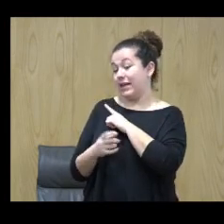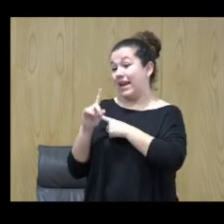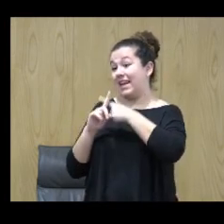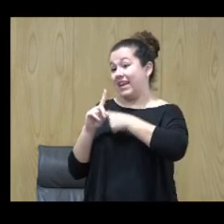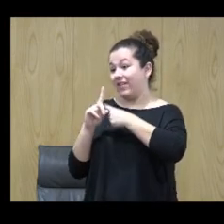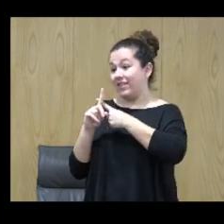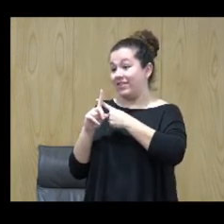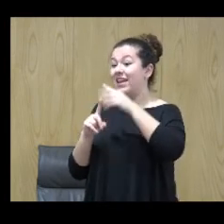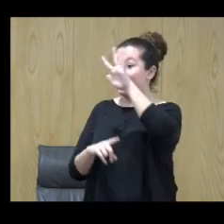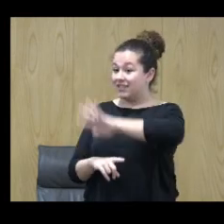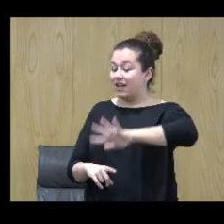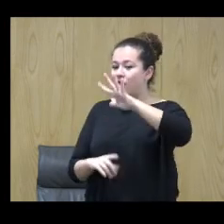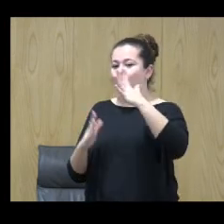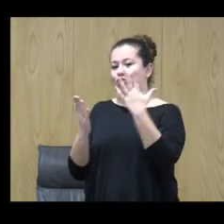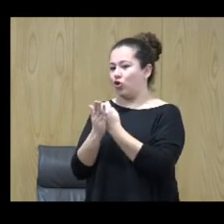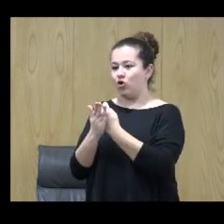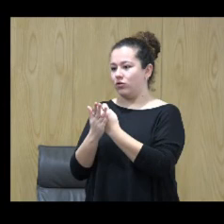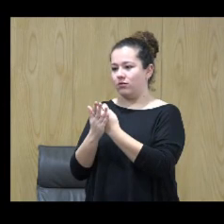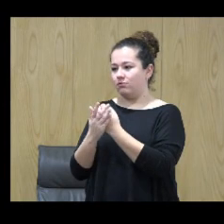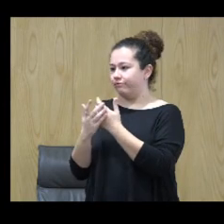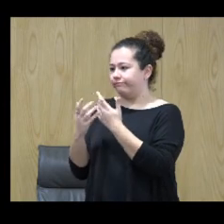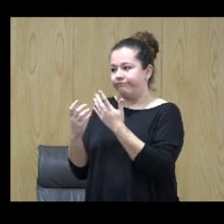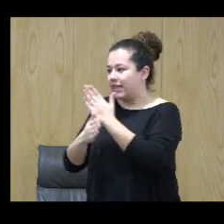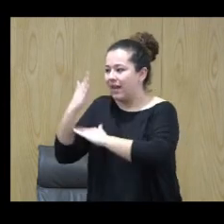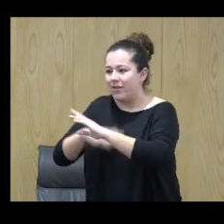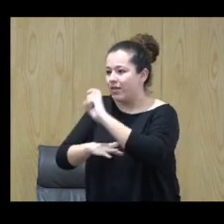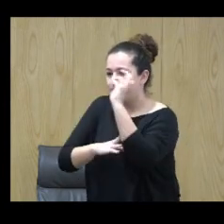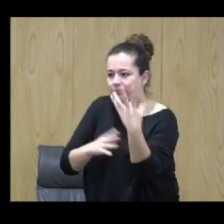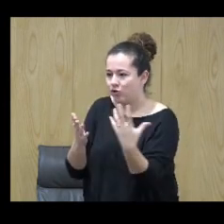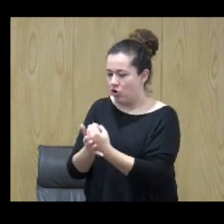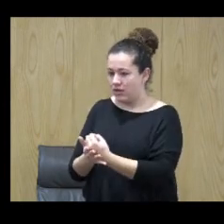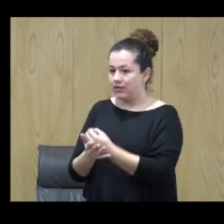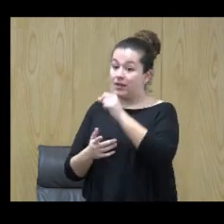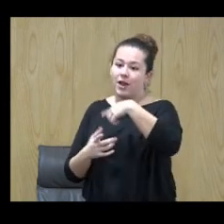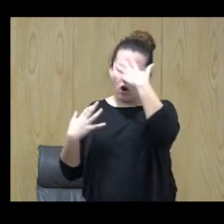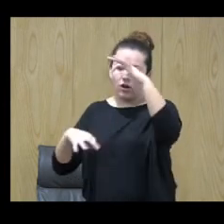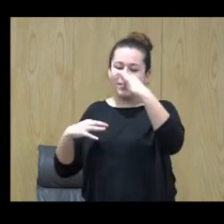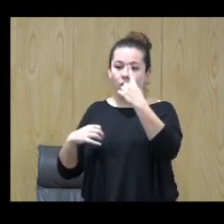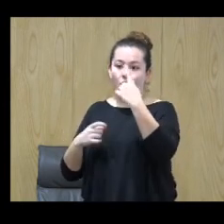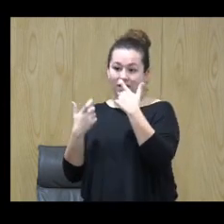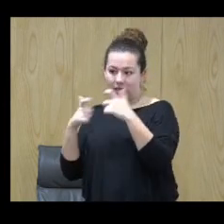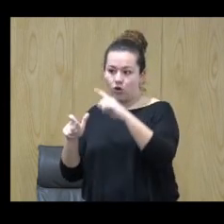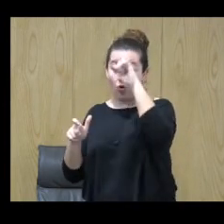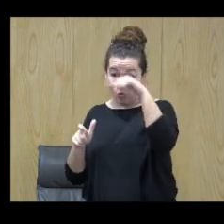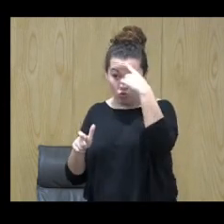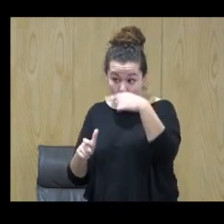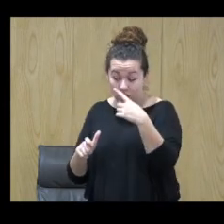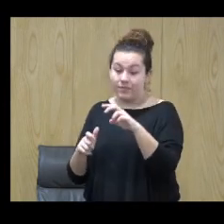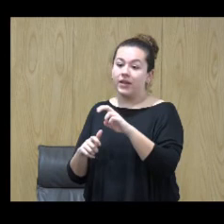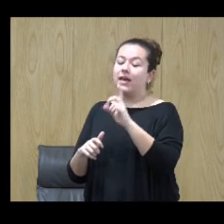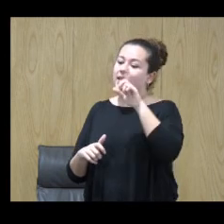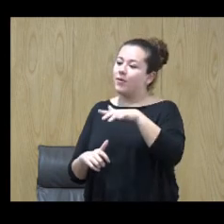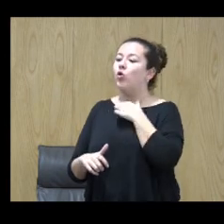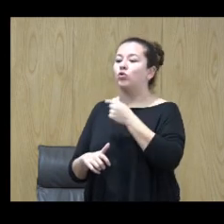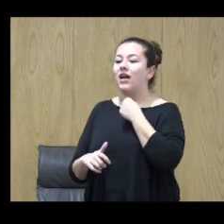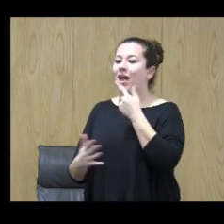en cuanto a todos los ámbitos de a todas las discapacidades. Tenemos también, evidentemente, una sección de cultura y nos gustaría destacar una de las